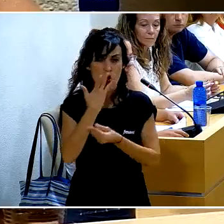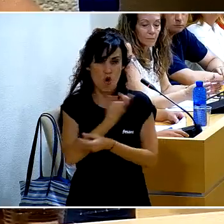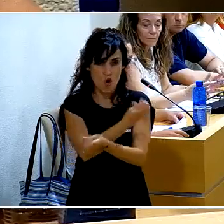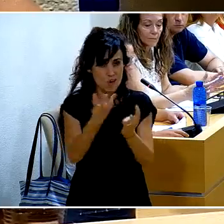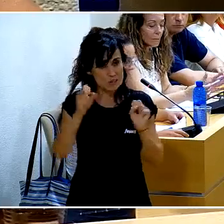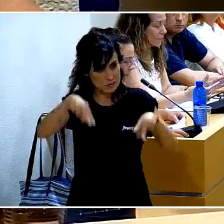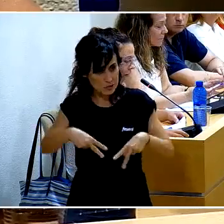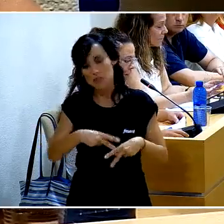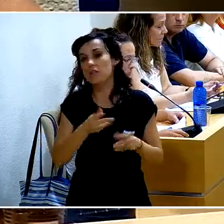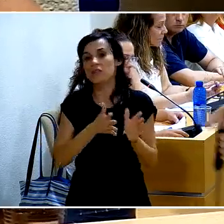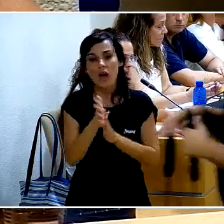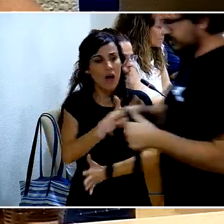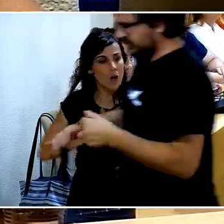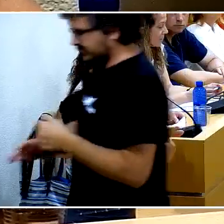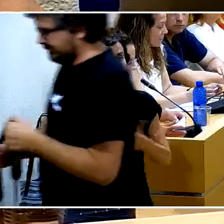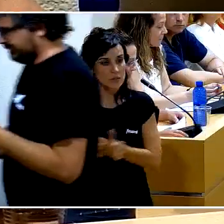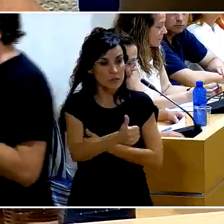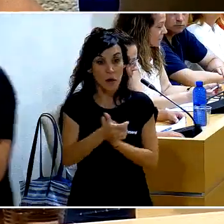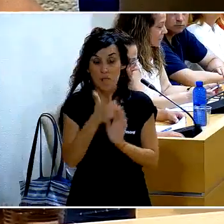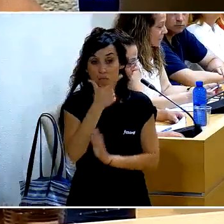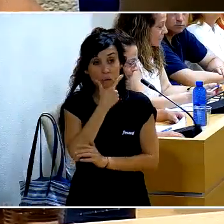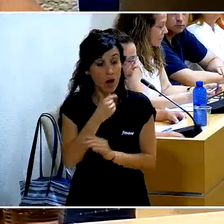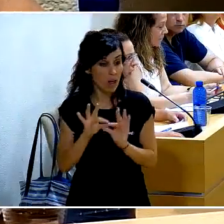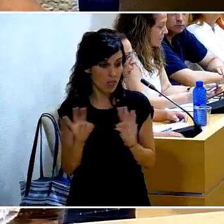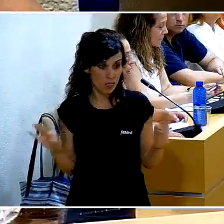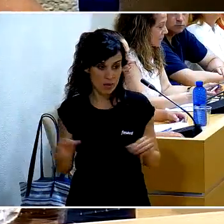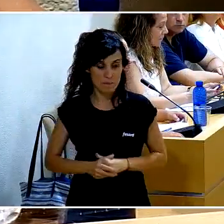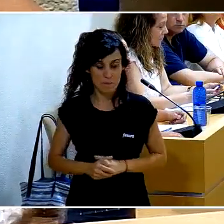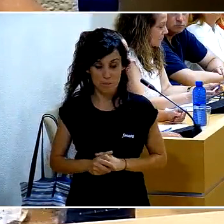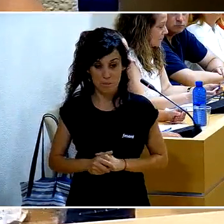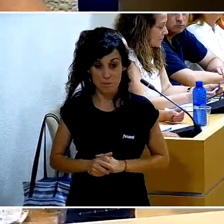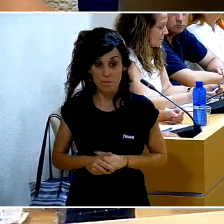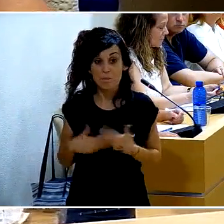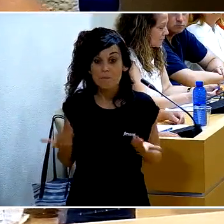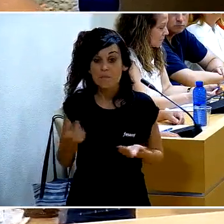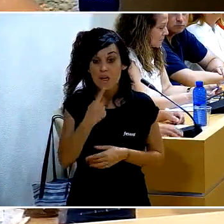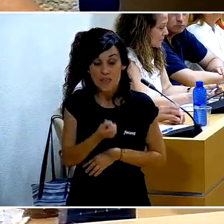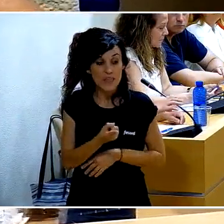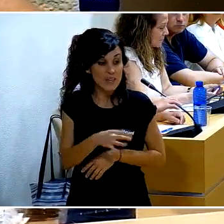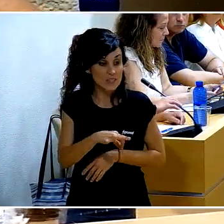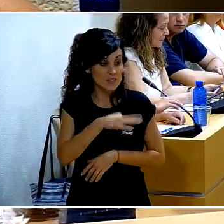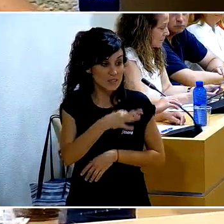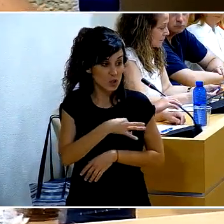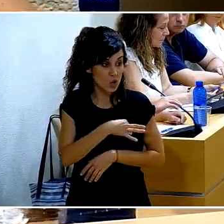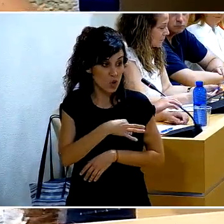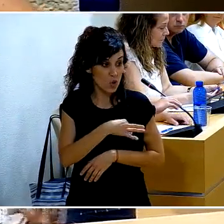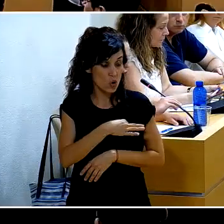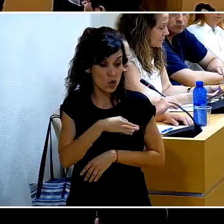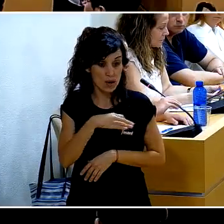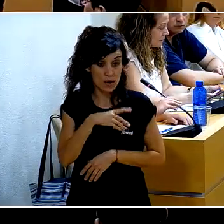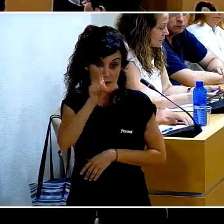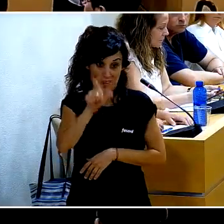con empatía, simplemente así de sencillo. Y decirle al señor de